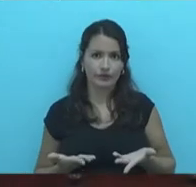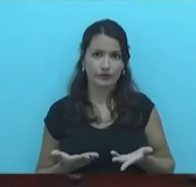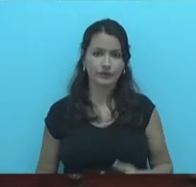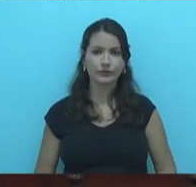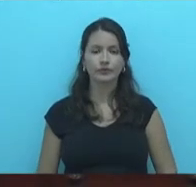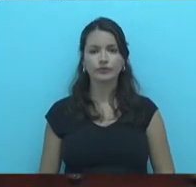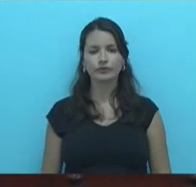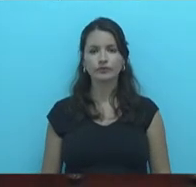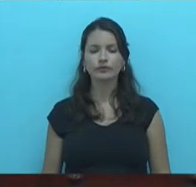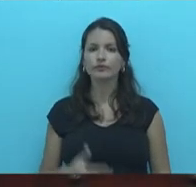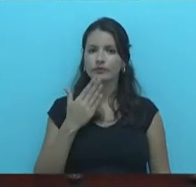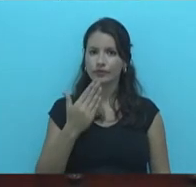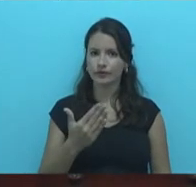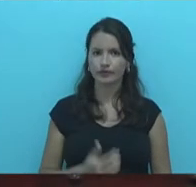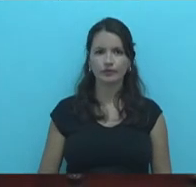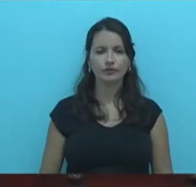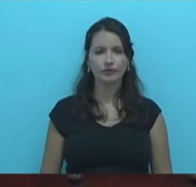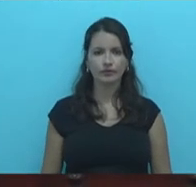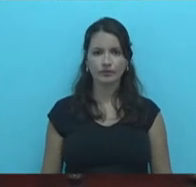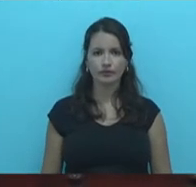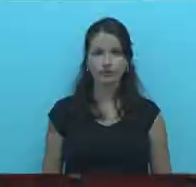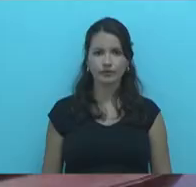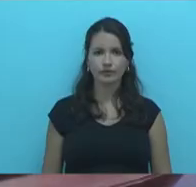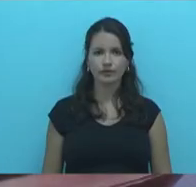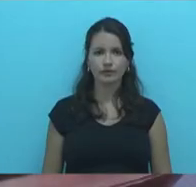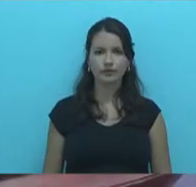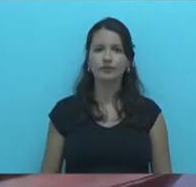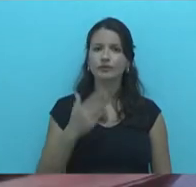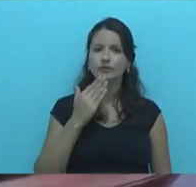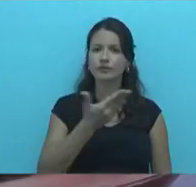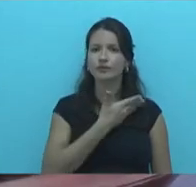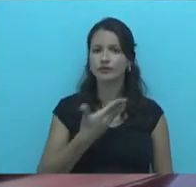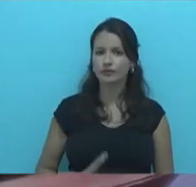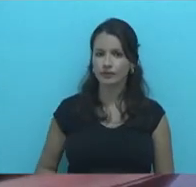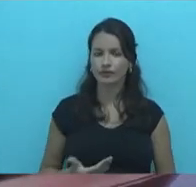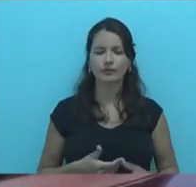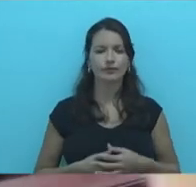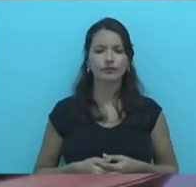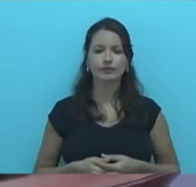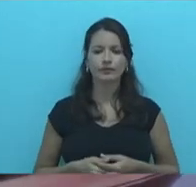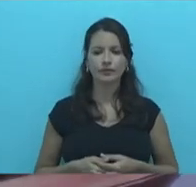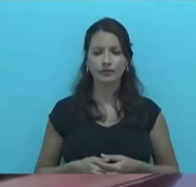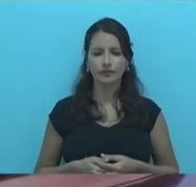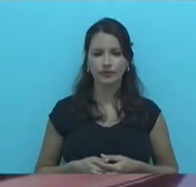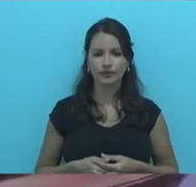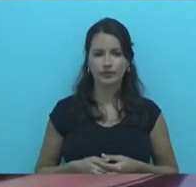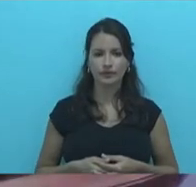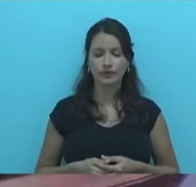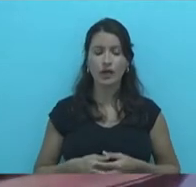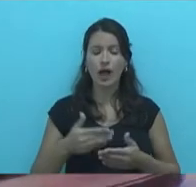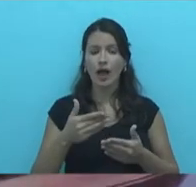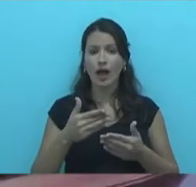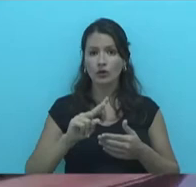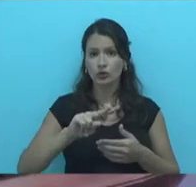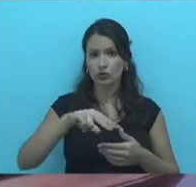Galassi, tiene usted la palabra. Gracias, señor presidente. Es para Solicitar preferencia para dos sesiones